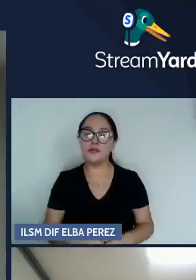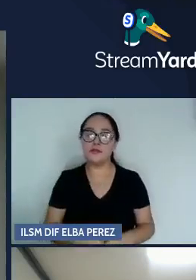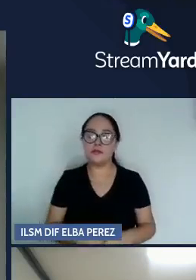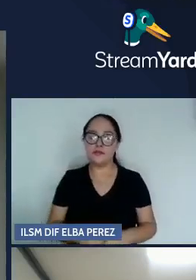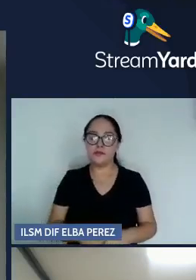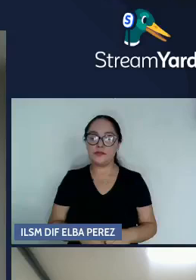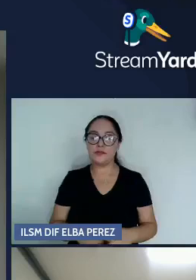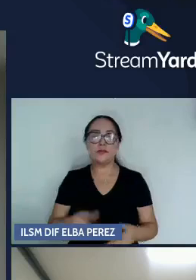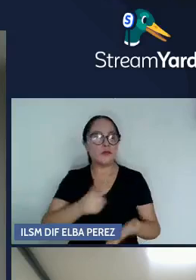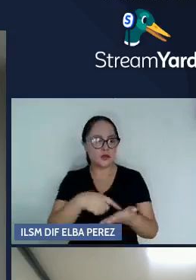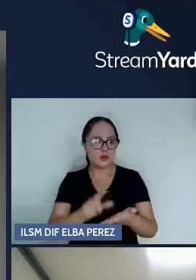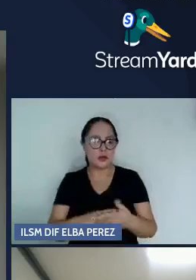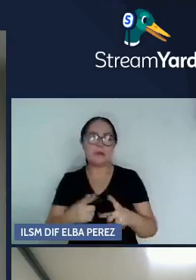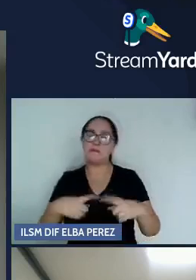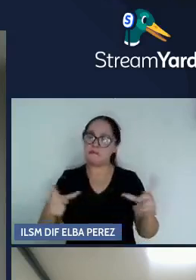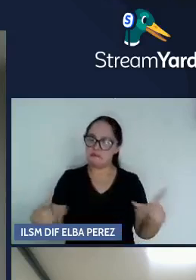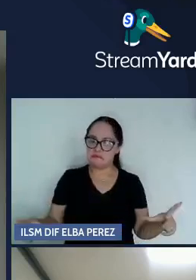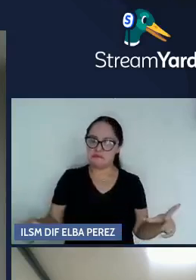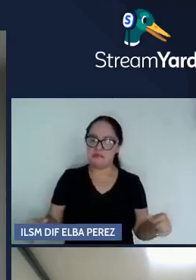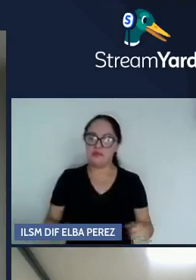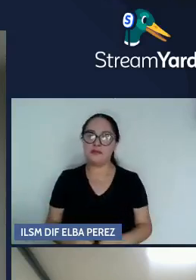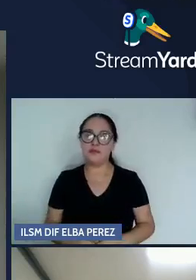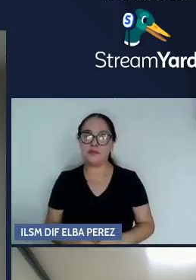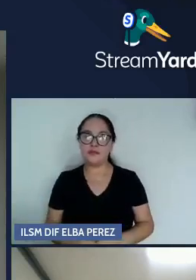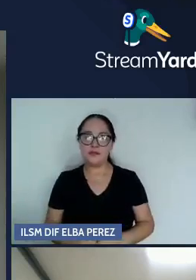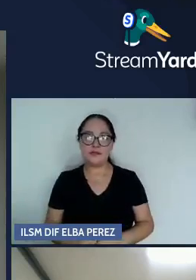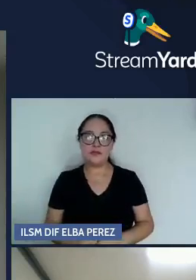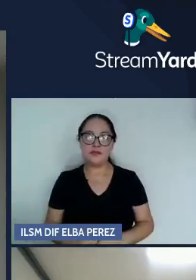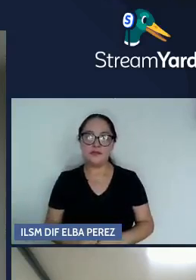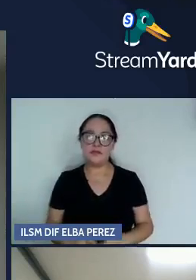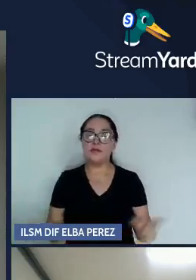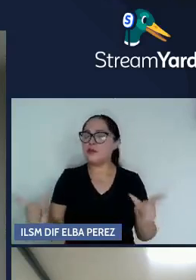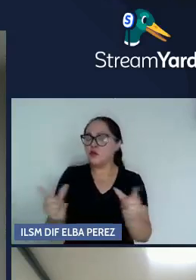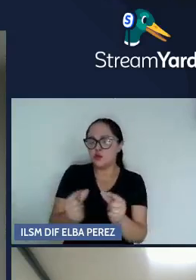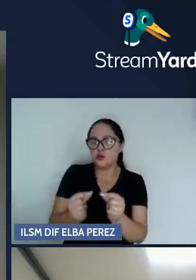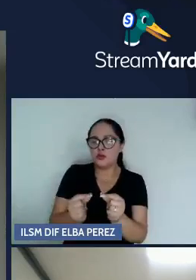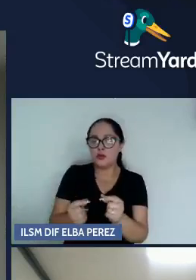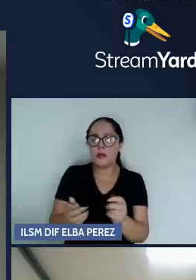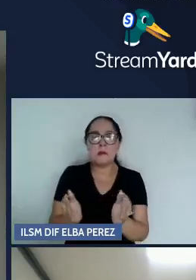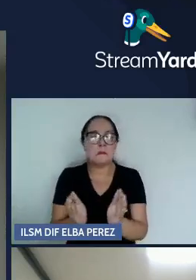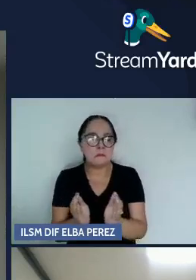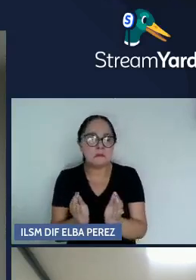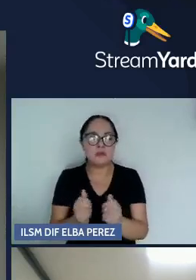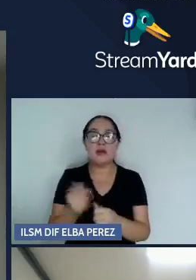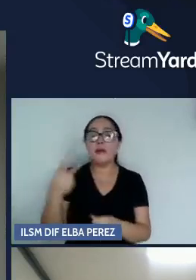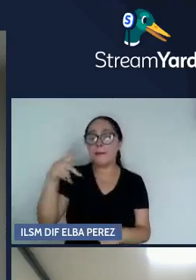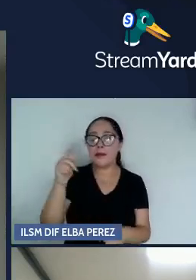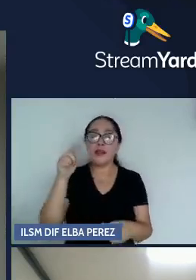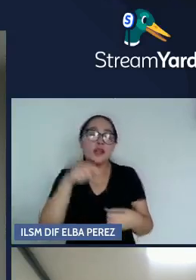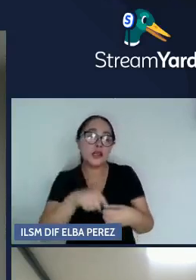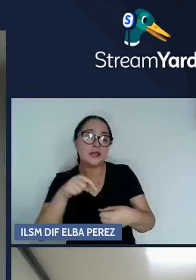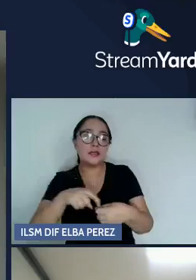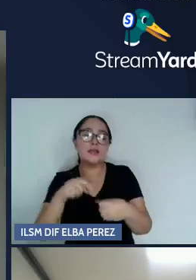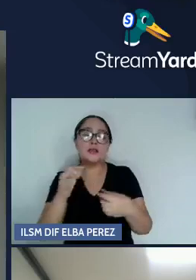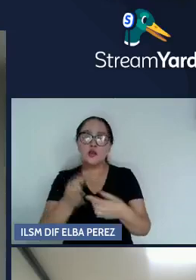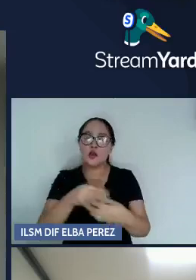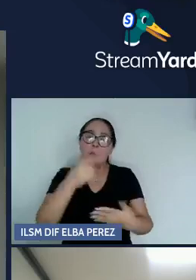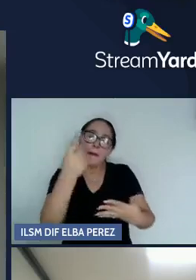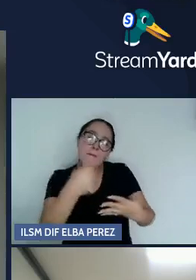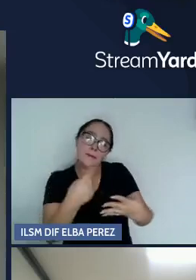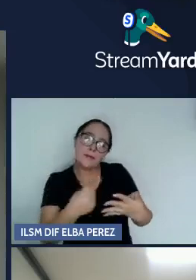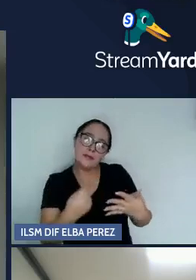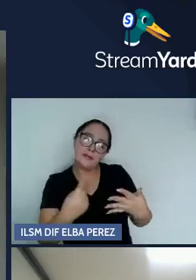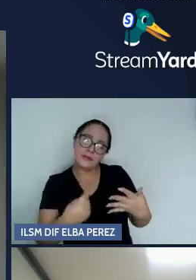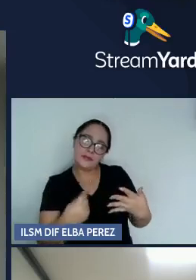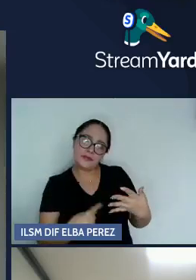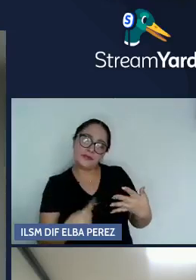cortita, es relativamente en tamaño, por supuesto, pequeña, pero nos señala qué acciones son consideradas como este tipo